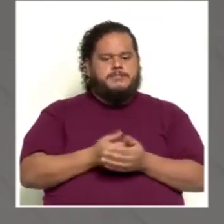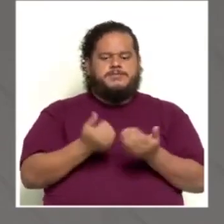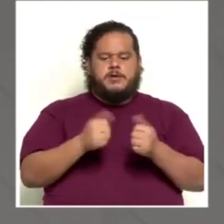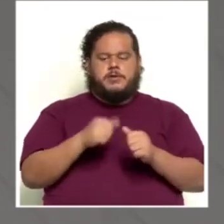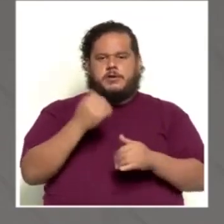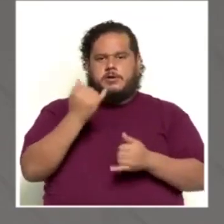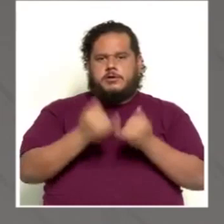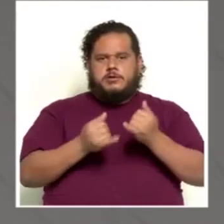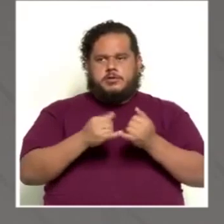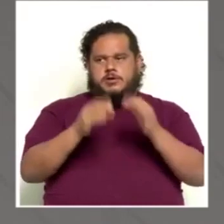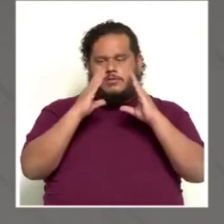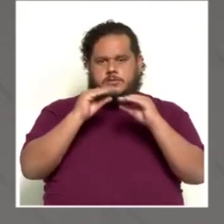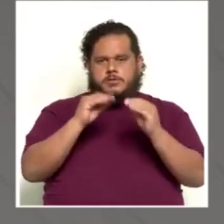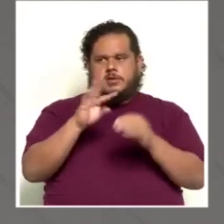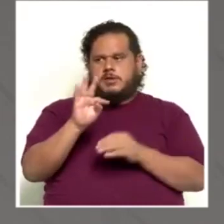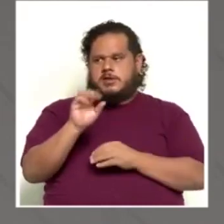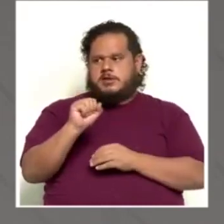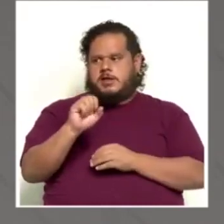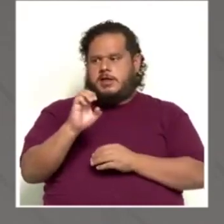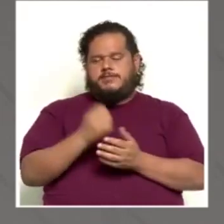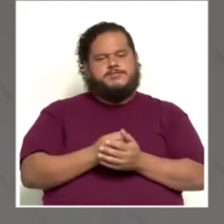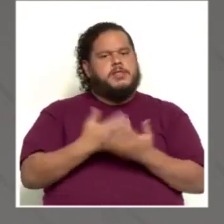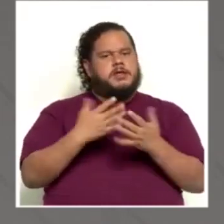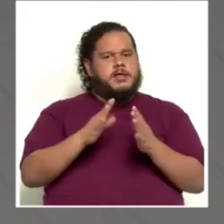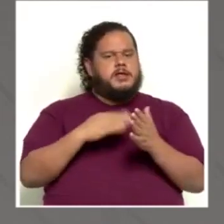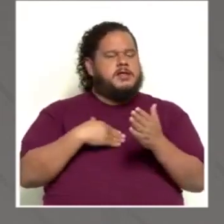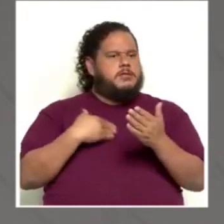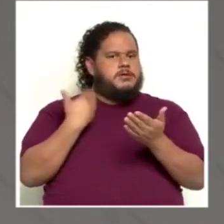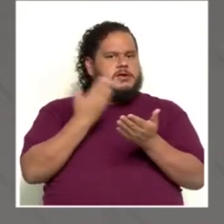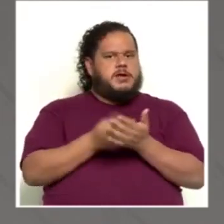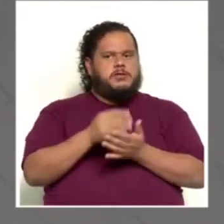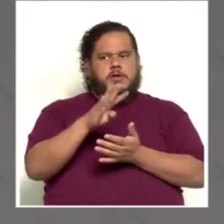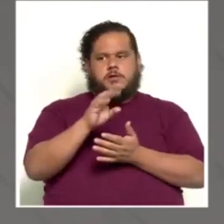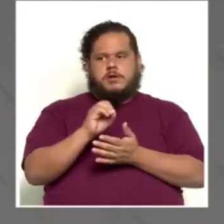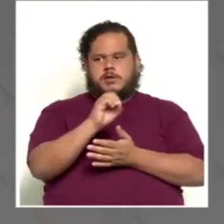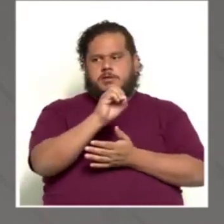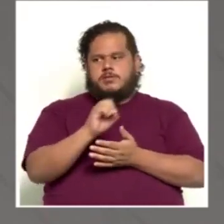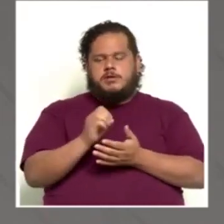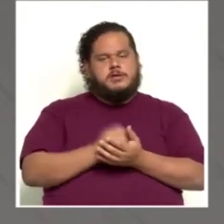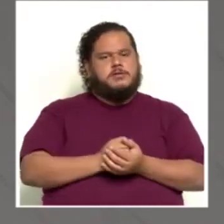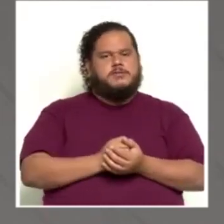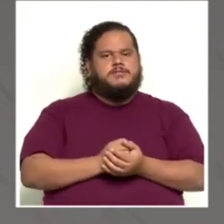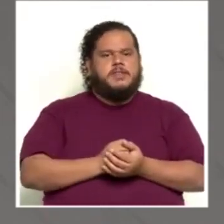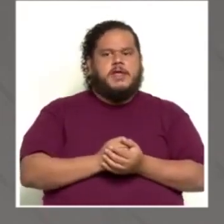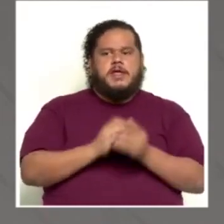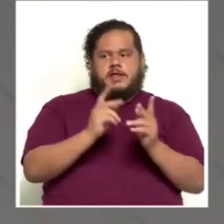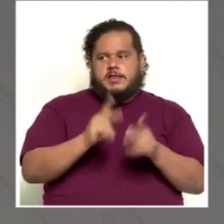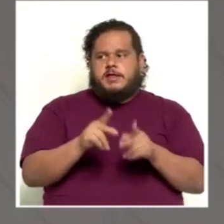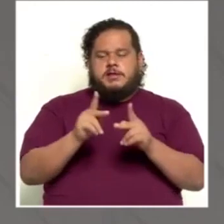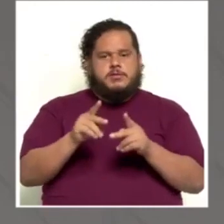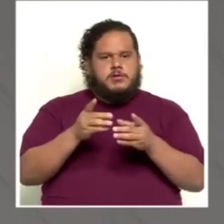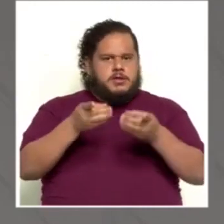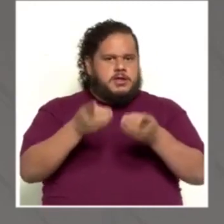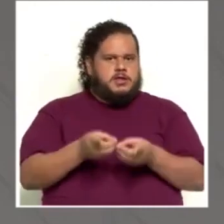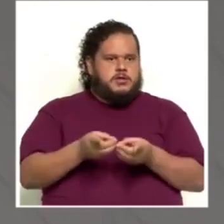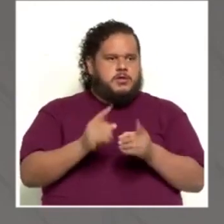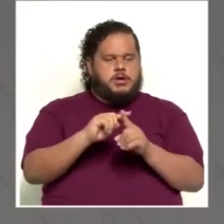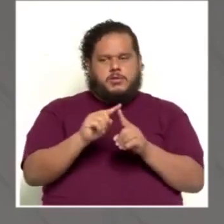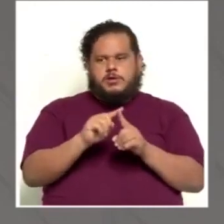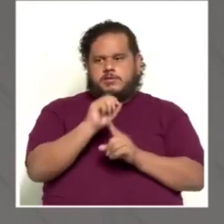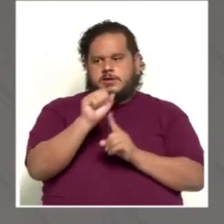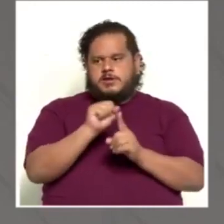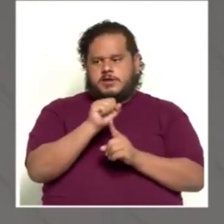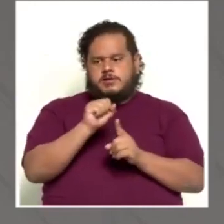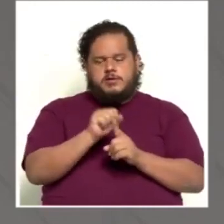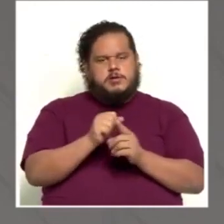últimos datos del Tribunal Supremo de Elecciones, ya estamos llegando al 40% de la gente que decidió o que por diferentes